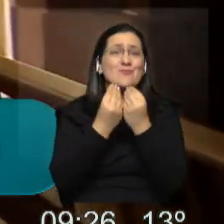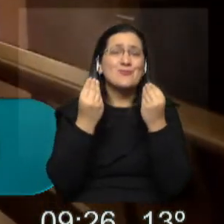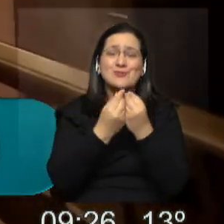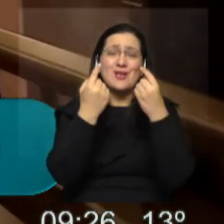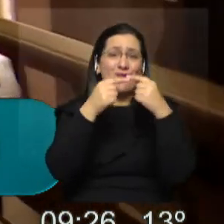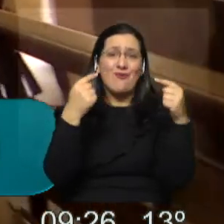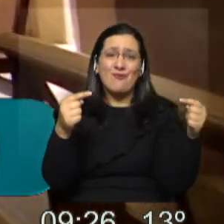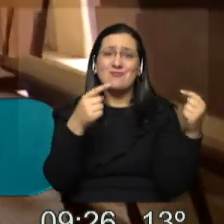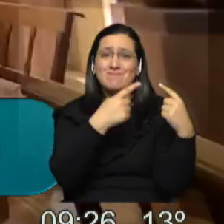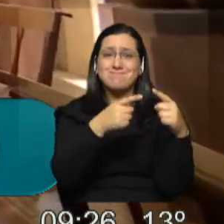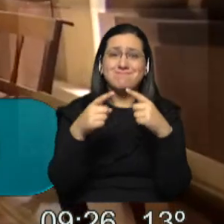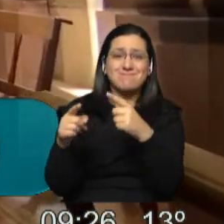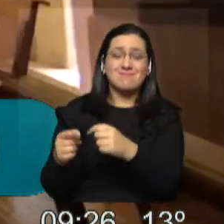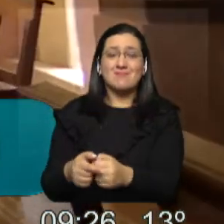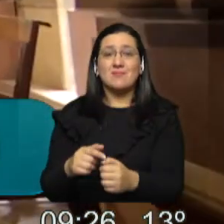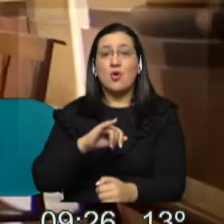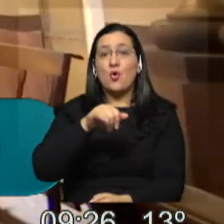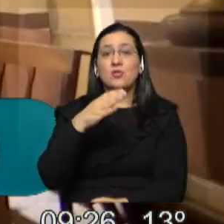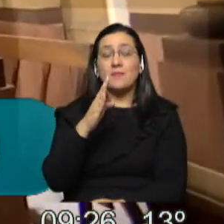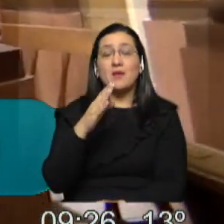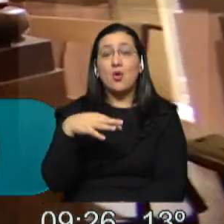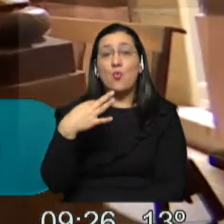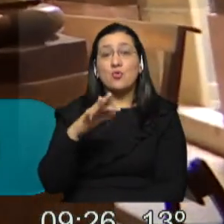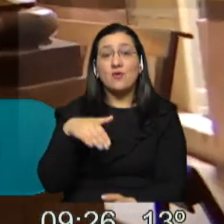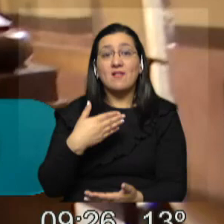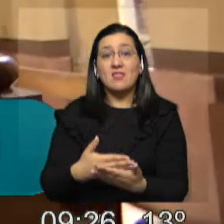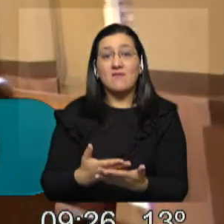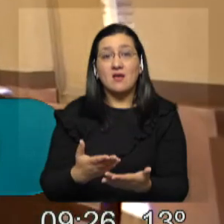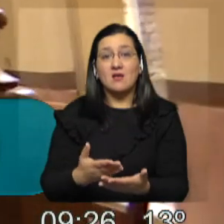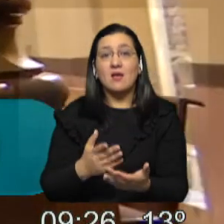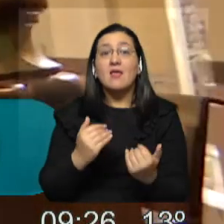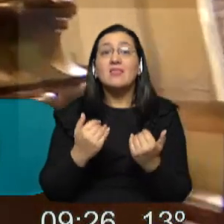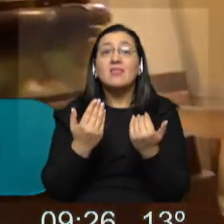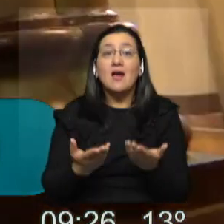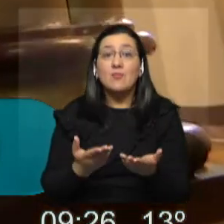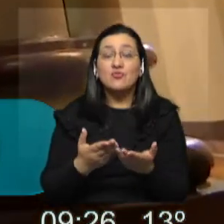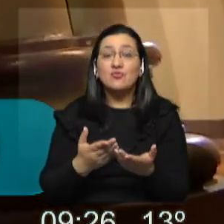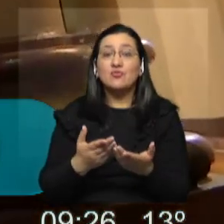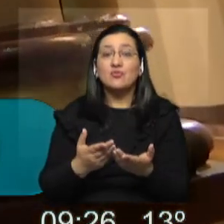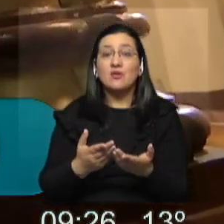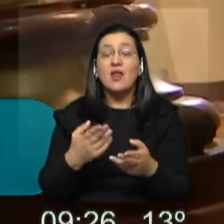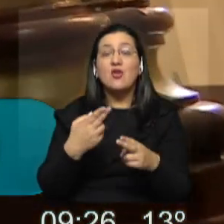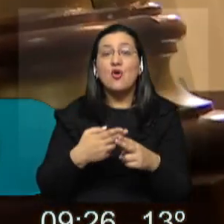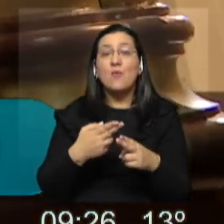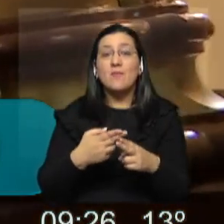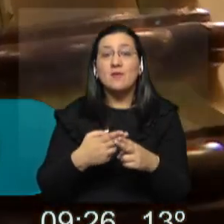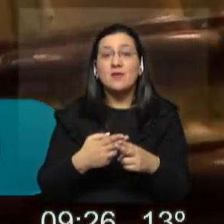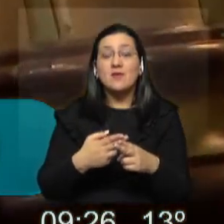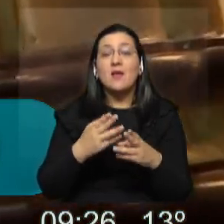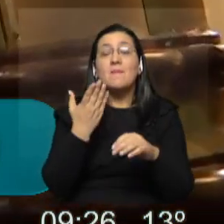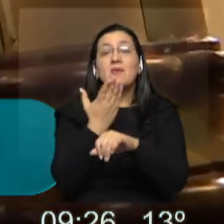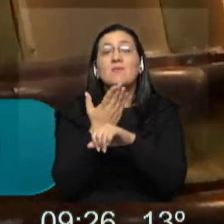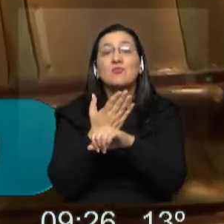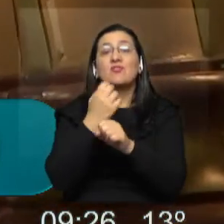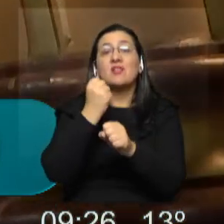de todo. Ha hecho de todo, JP. Lo único que nos faltaba. La dejamos acá en nombre de... Y bueno, pedimos